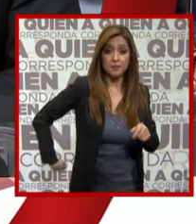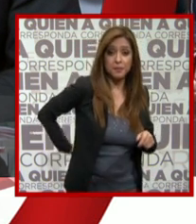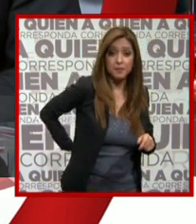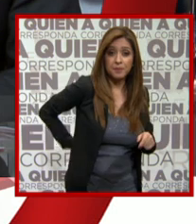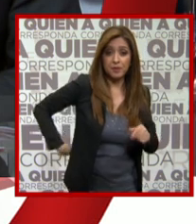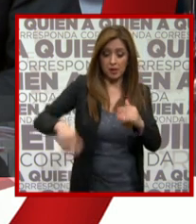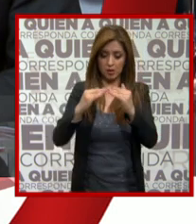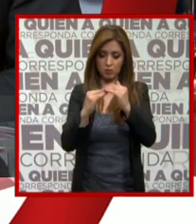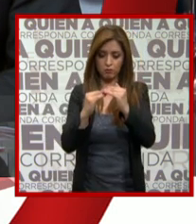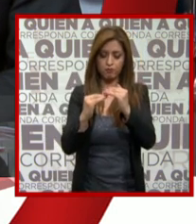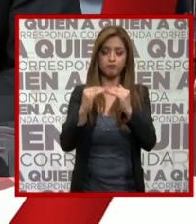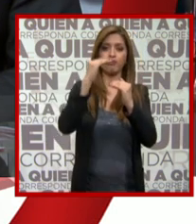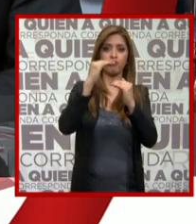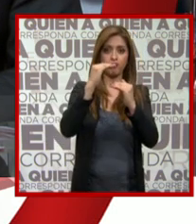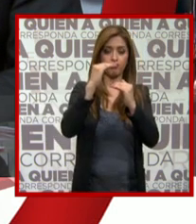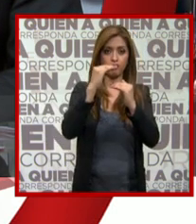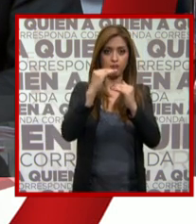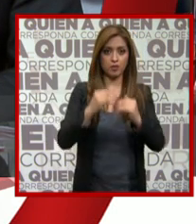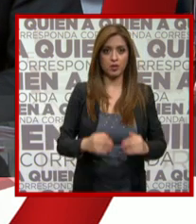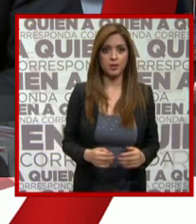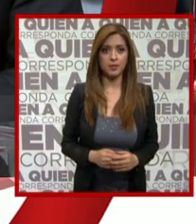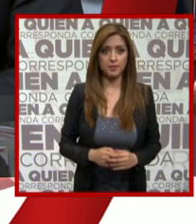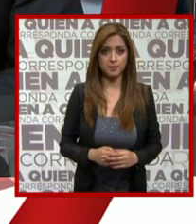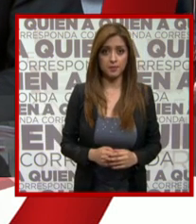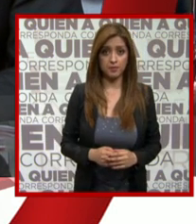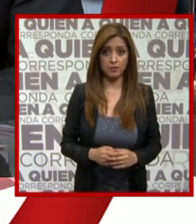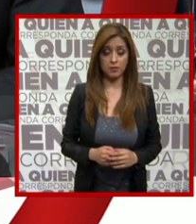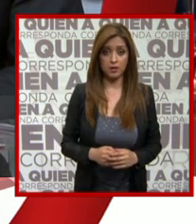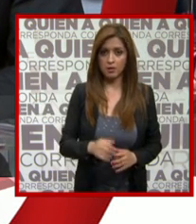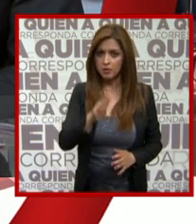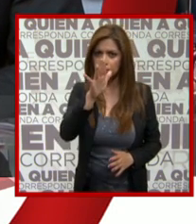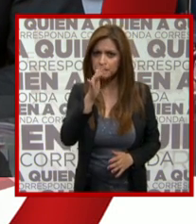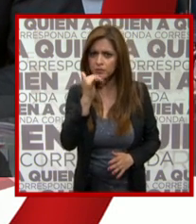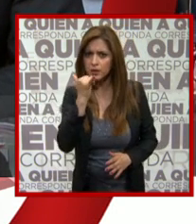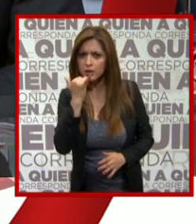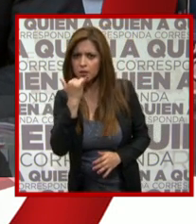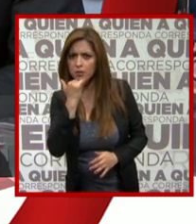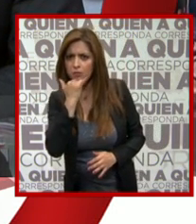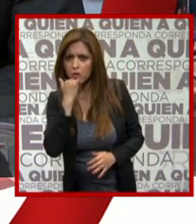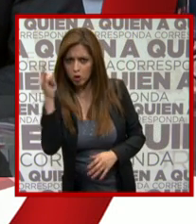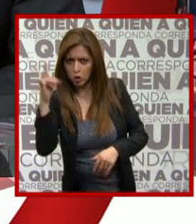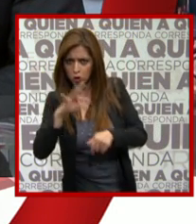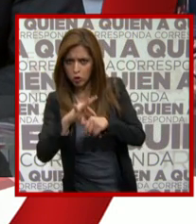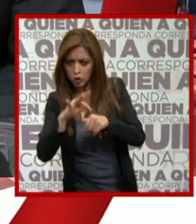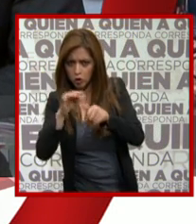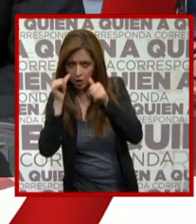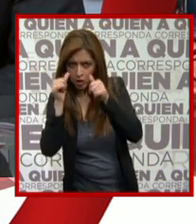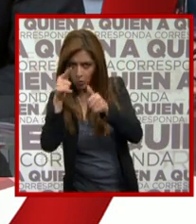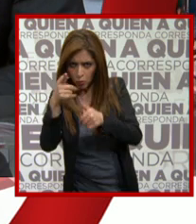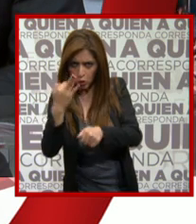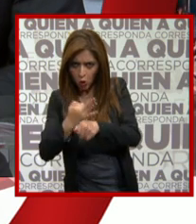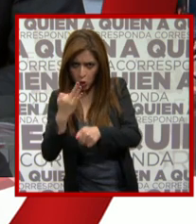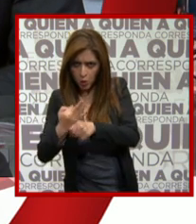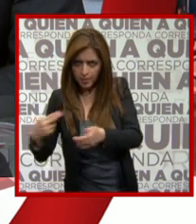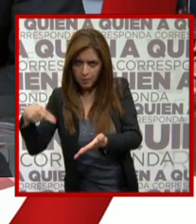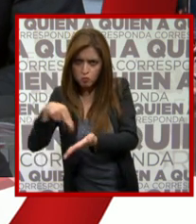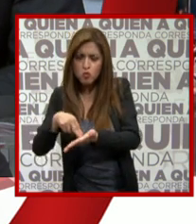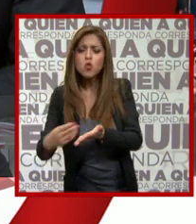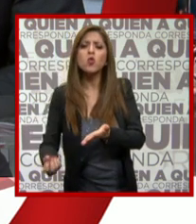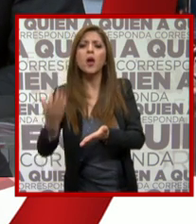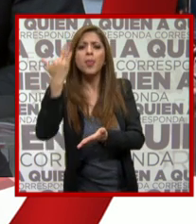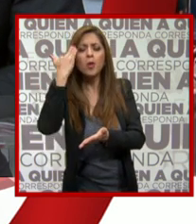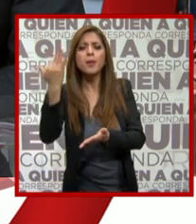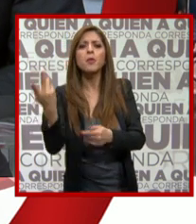derecho. A ver, ¿y te atendieron médicamente porque te veo aquí de pie? ¿Estás atendido? ¿Esto ya pasó hace cuánto tiempo?